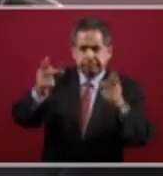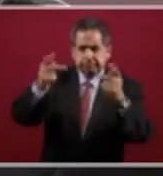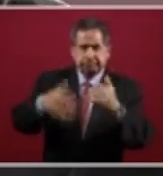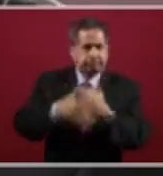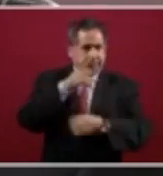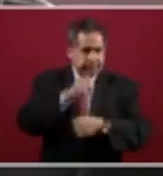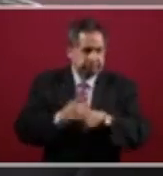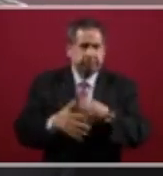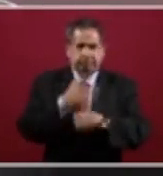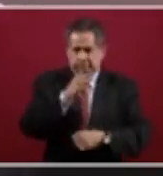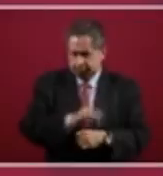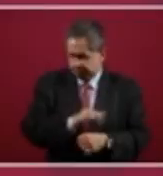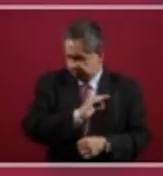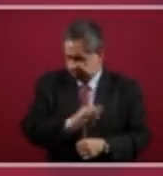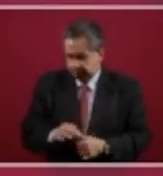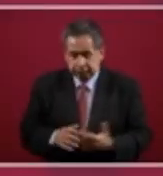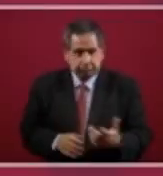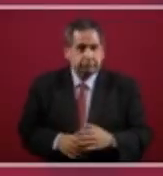de